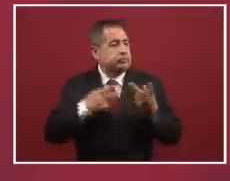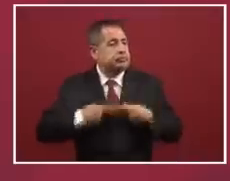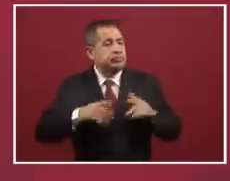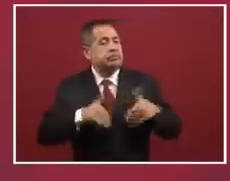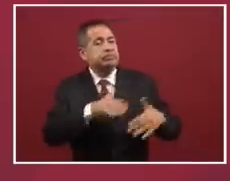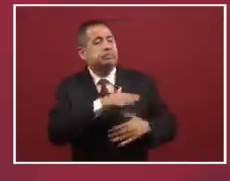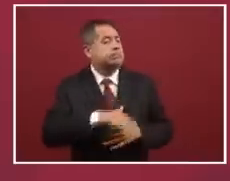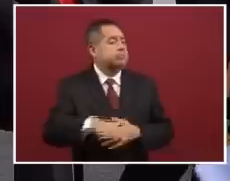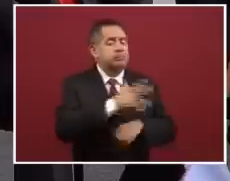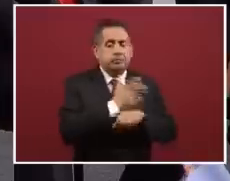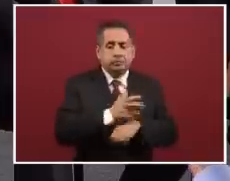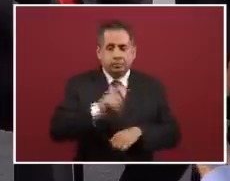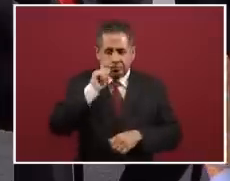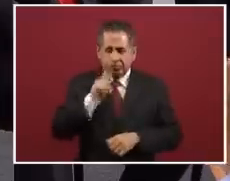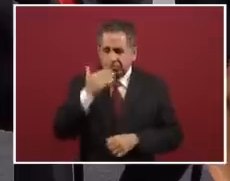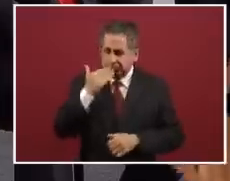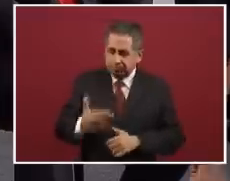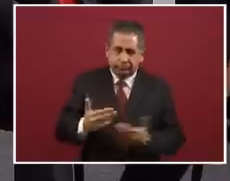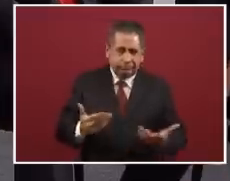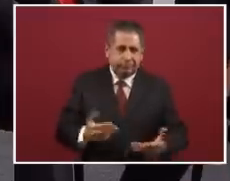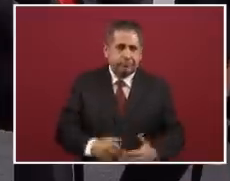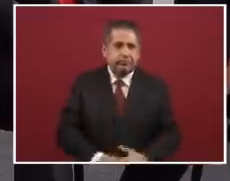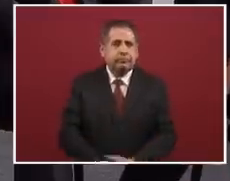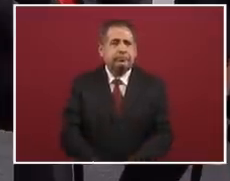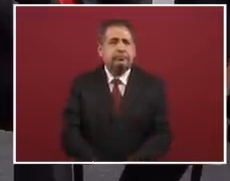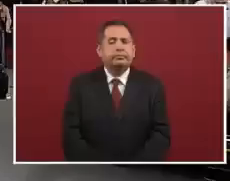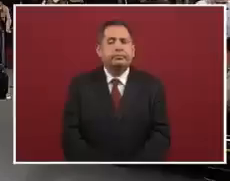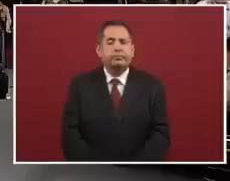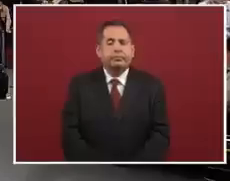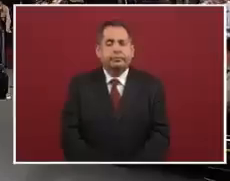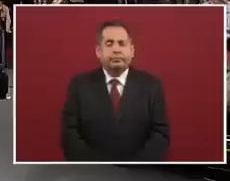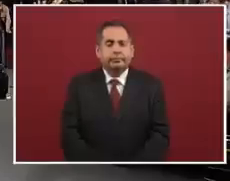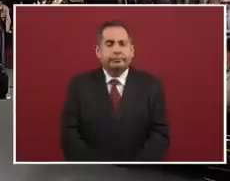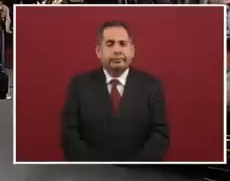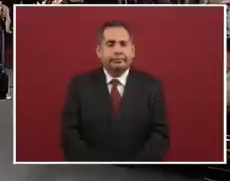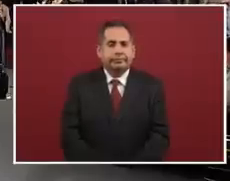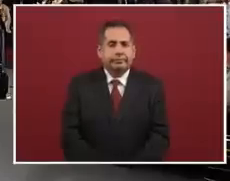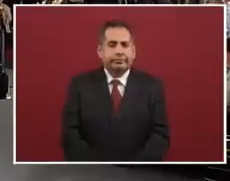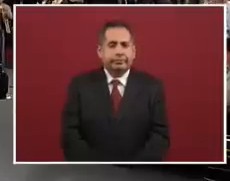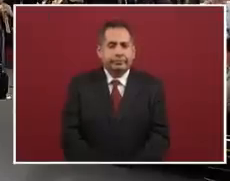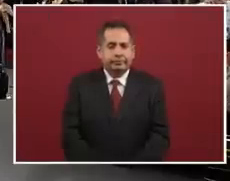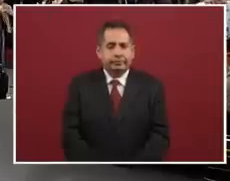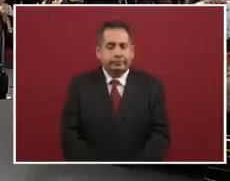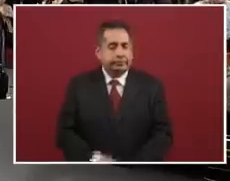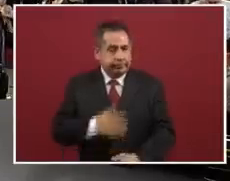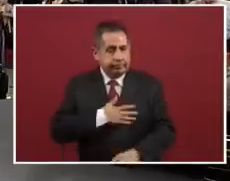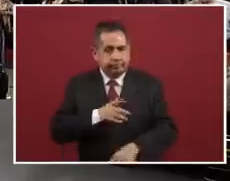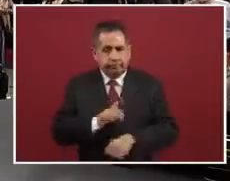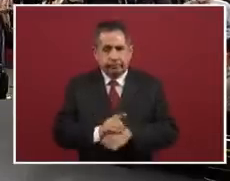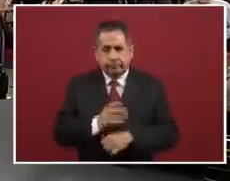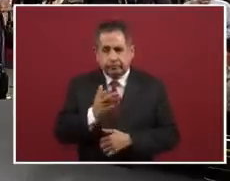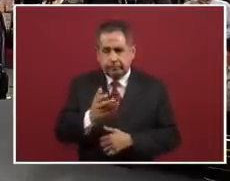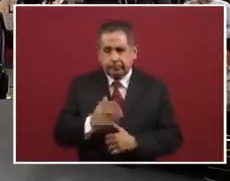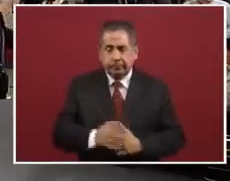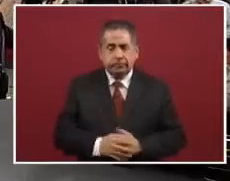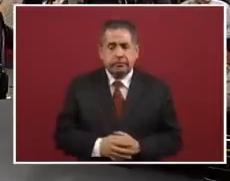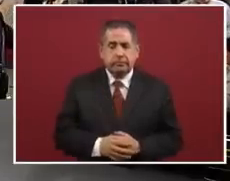Estados Unidos. Buenos días, John Holman de Al